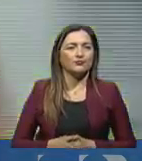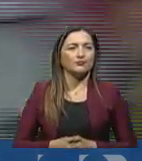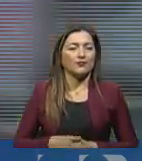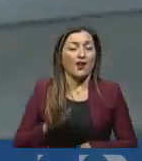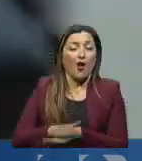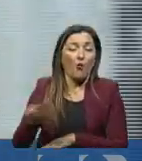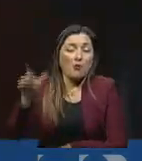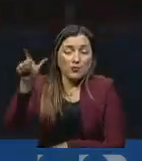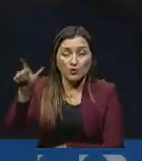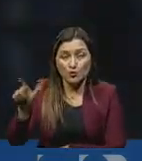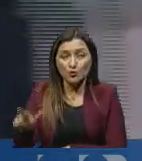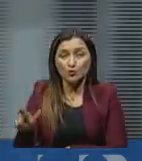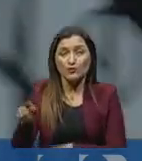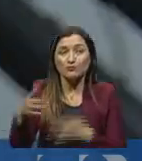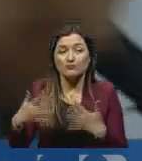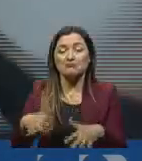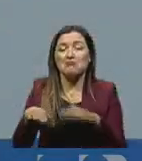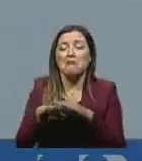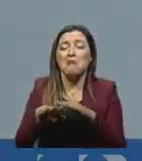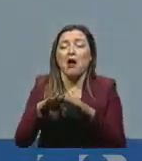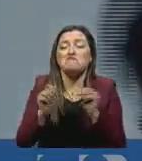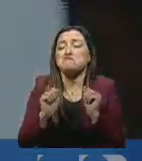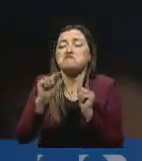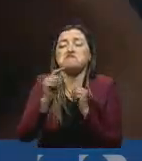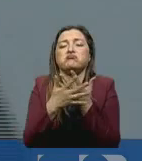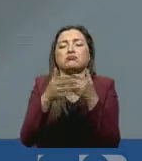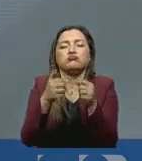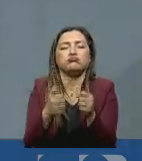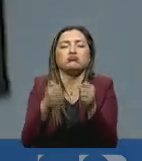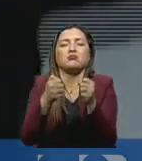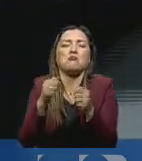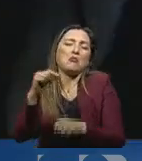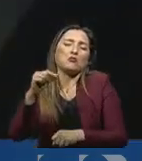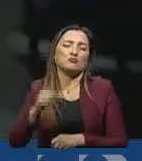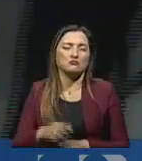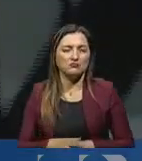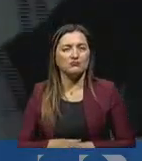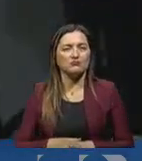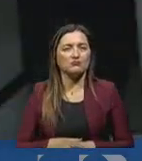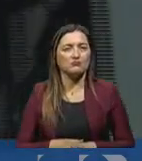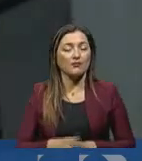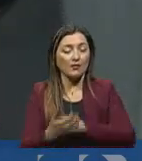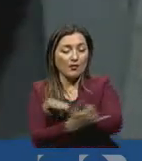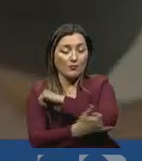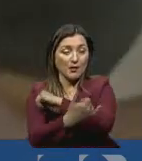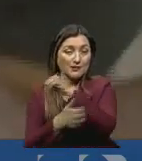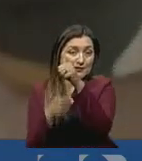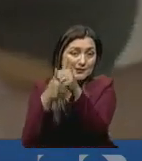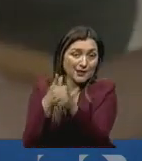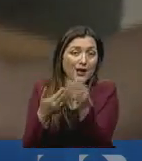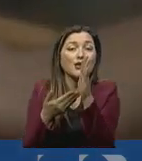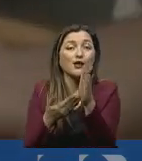ser declarados culpables cumplen mínimas penas catalogadas como leves mientras que en los países vecinos